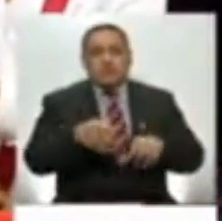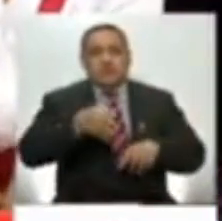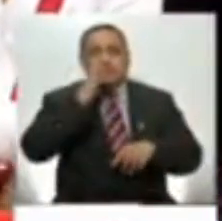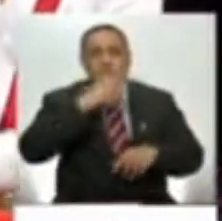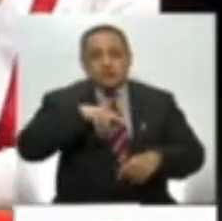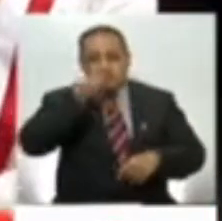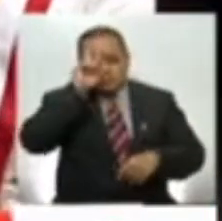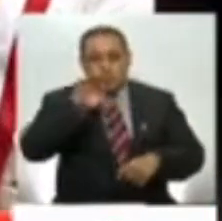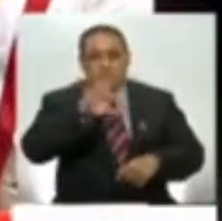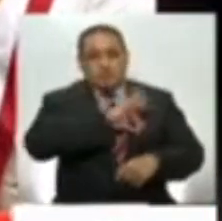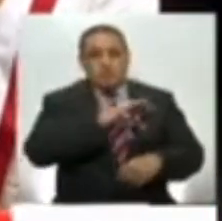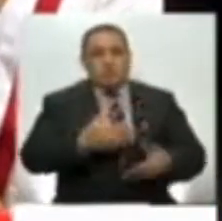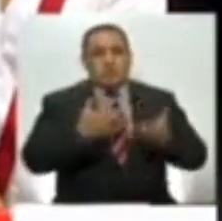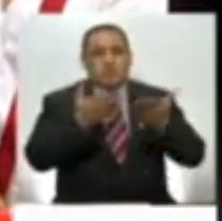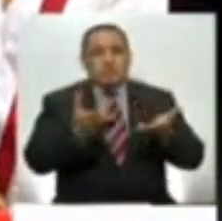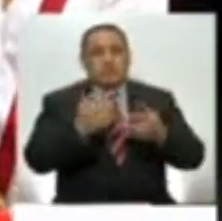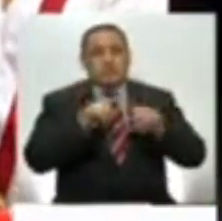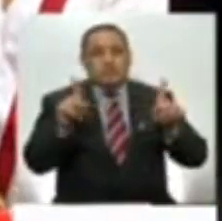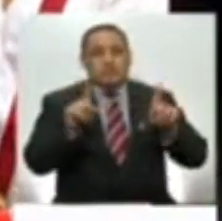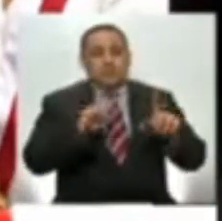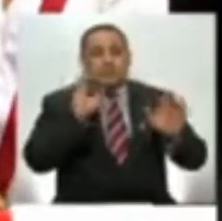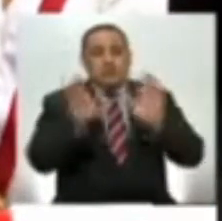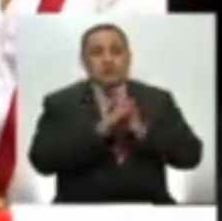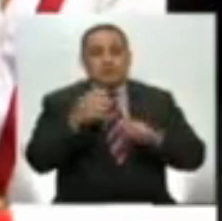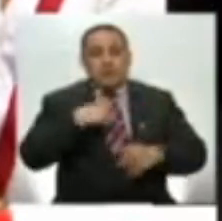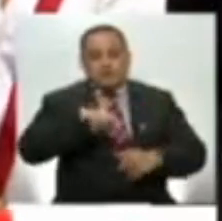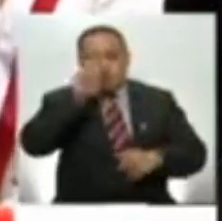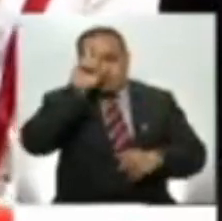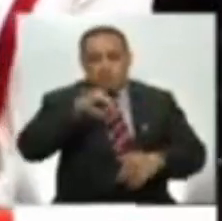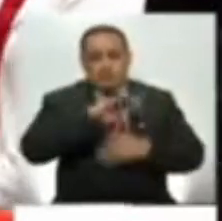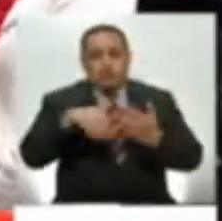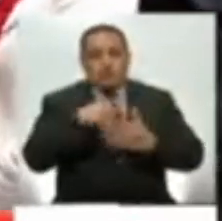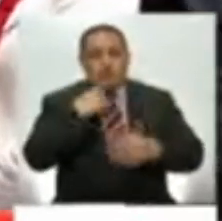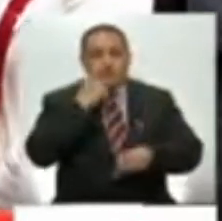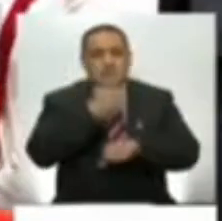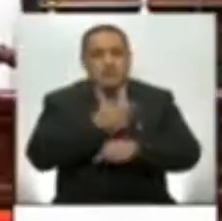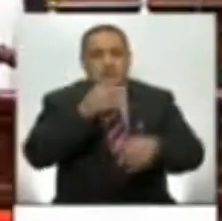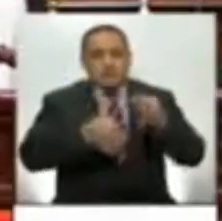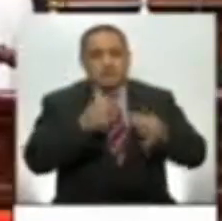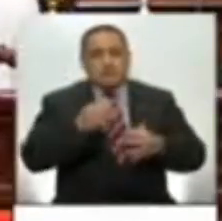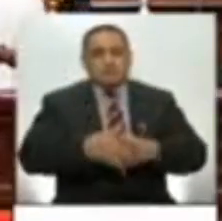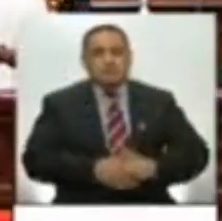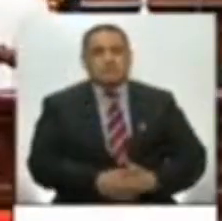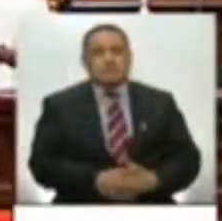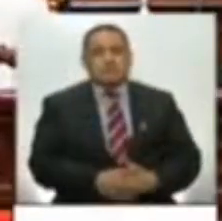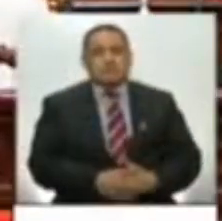y la patria lo premien, sino que él y la nación se lo demanden.